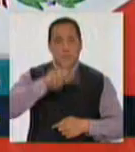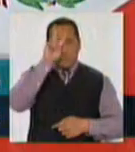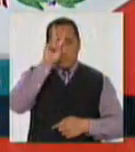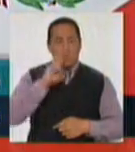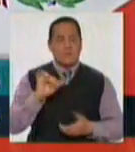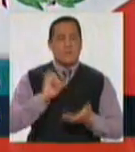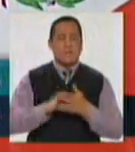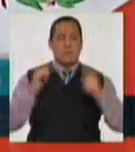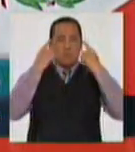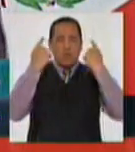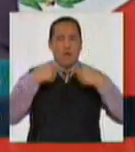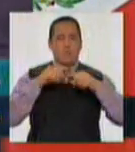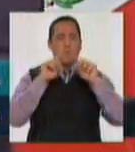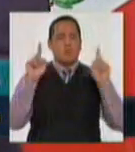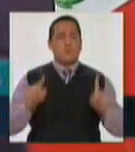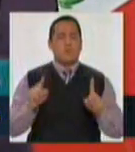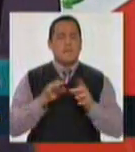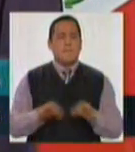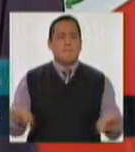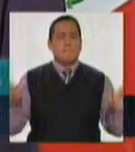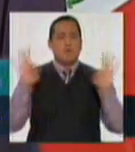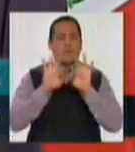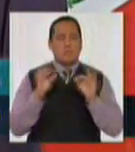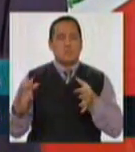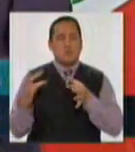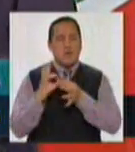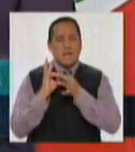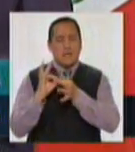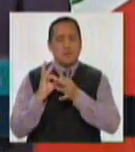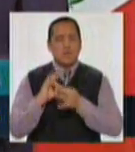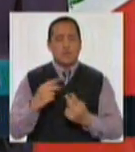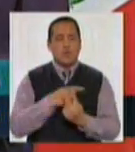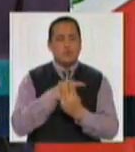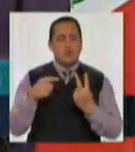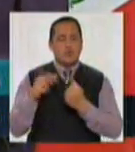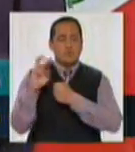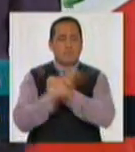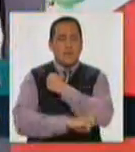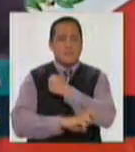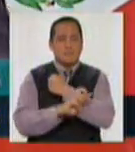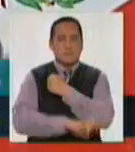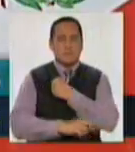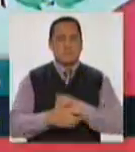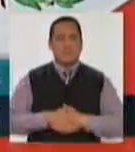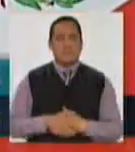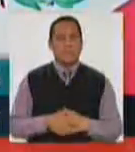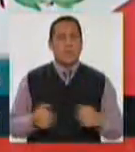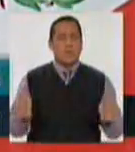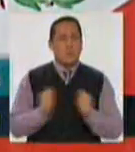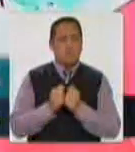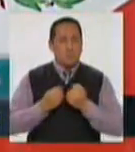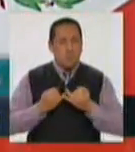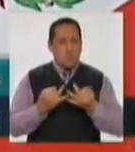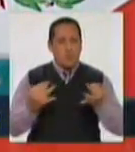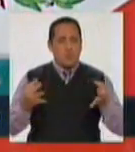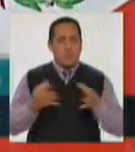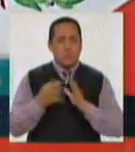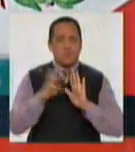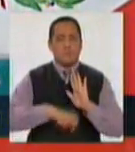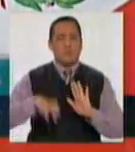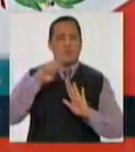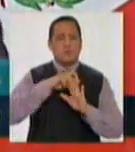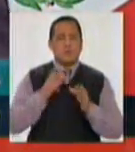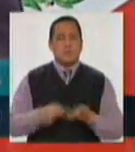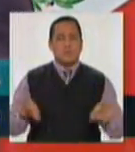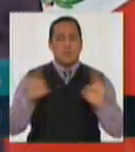que es un marco significativo de nuestras relaciones bilaterales. Un conjunto de proyectos bilaterales